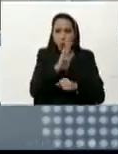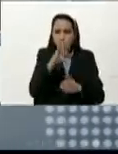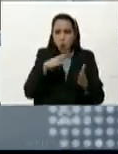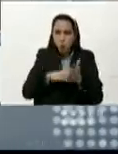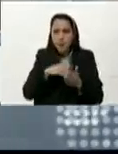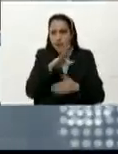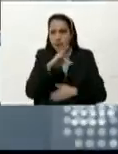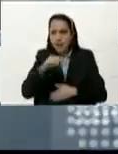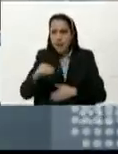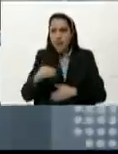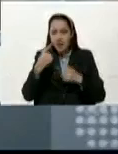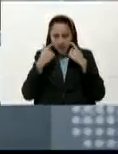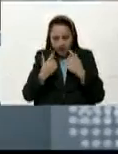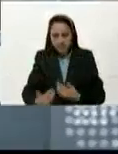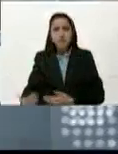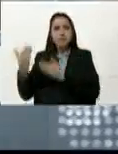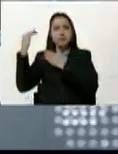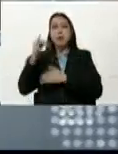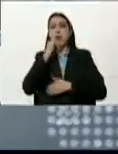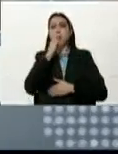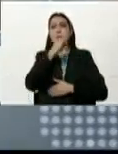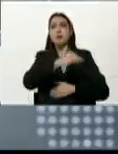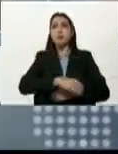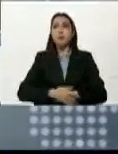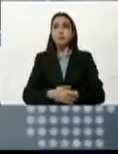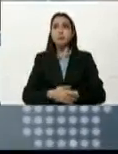de soya adelante no nada